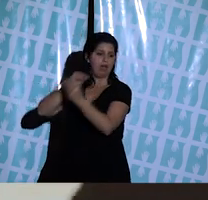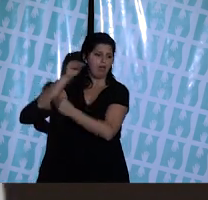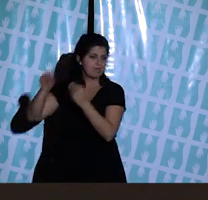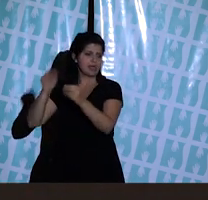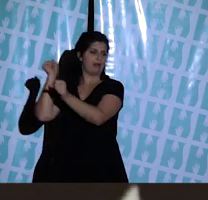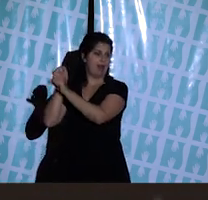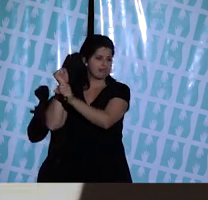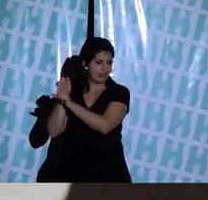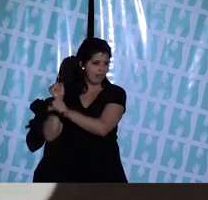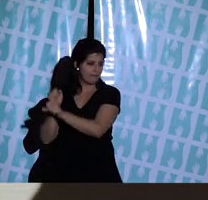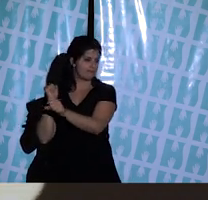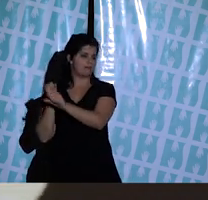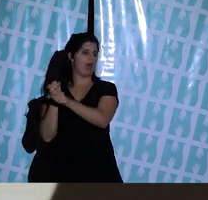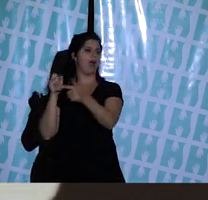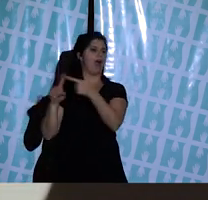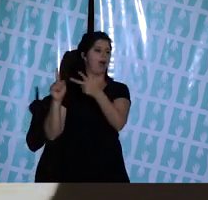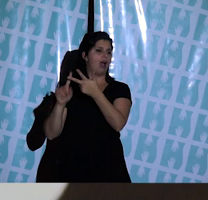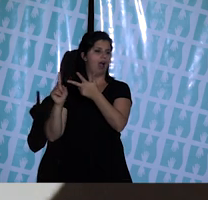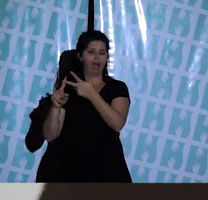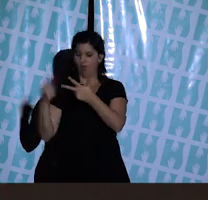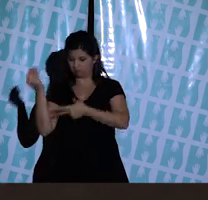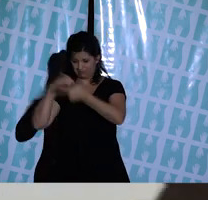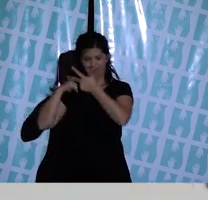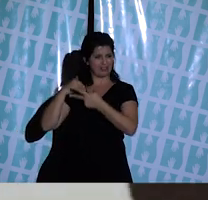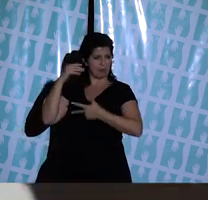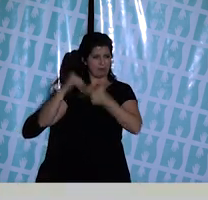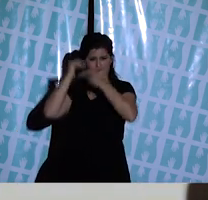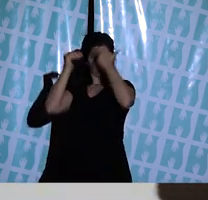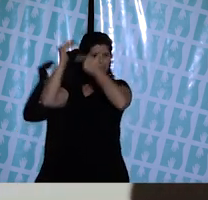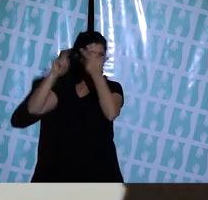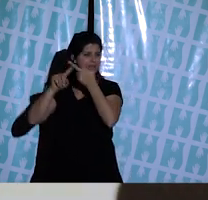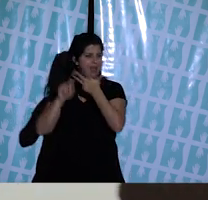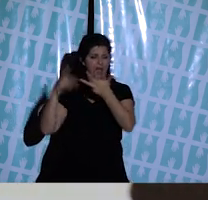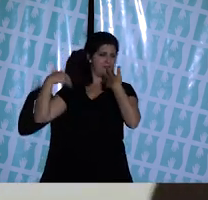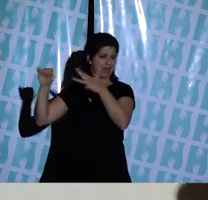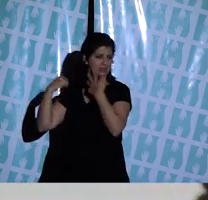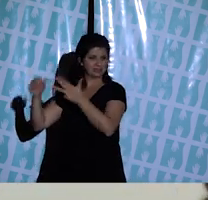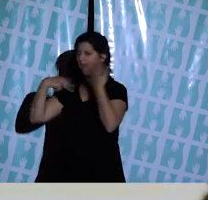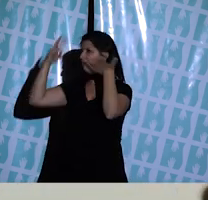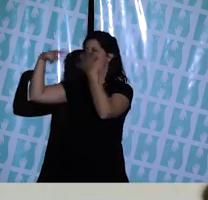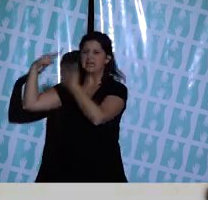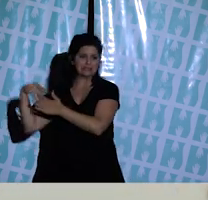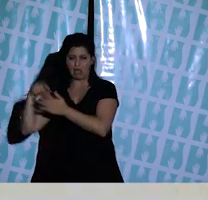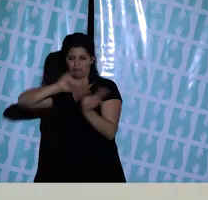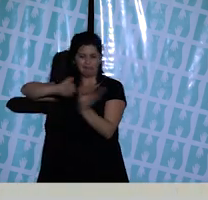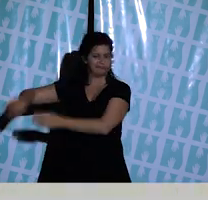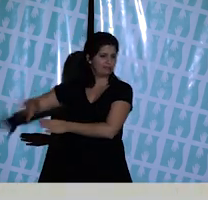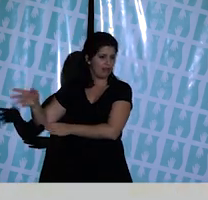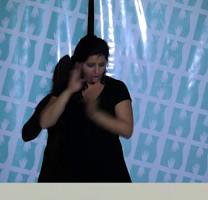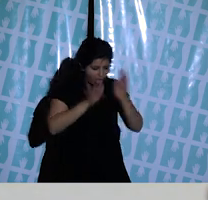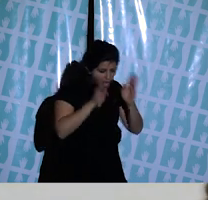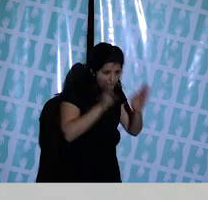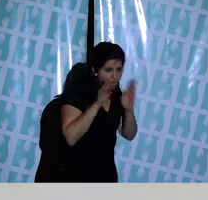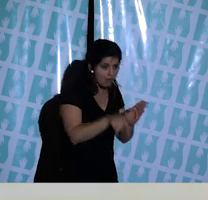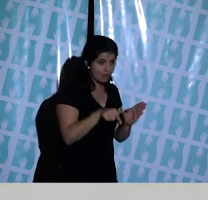el trabajo, las metas personales, el ejercicio, la recreación, etcétera, etcétera. La